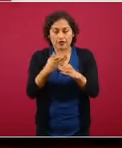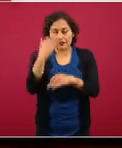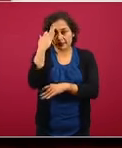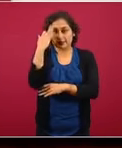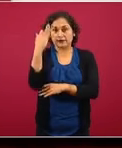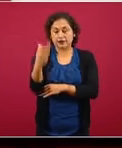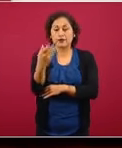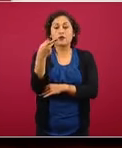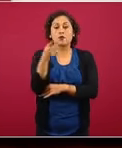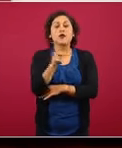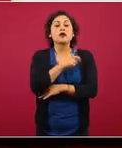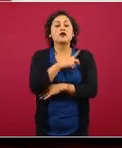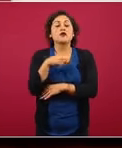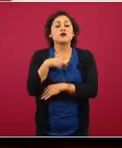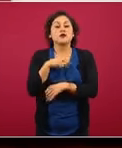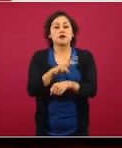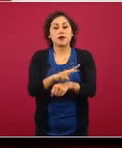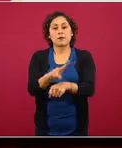de farmacovigilancia